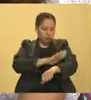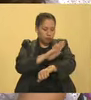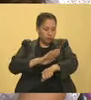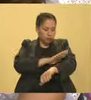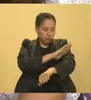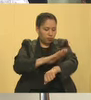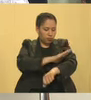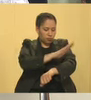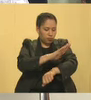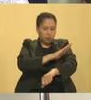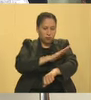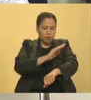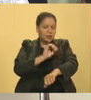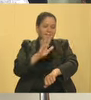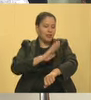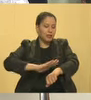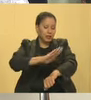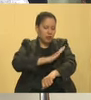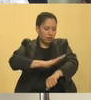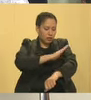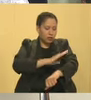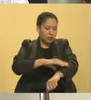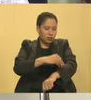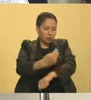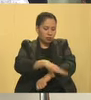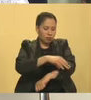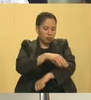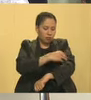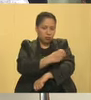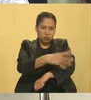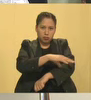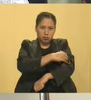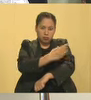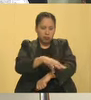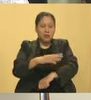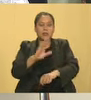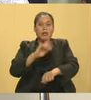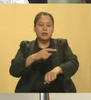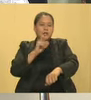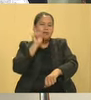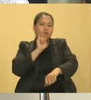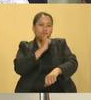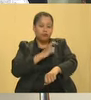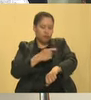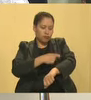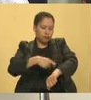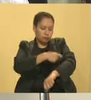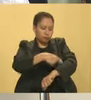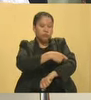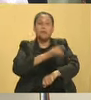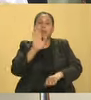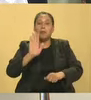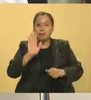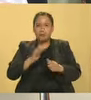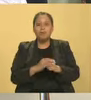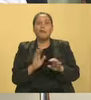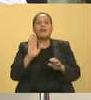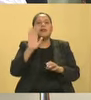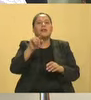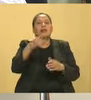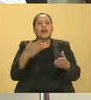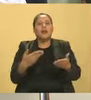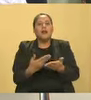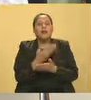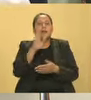Esto es como si te diera un peeling natural. Wow. El peeling natural hace que la piel se vea como cuando acabamos de nacer,